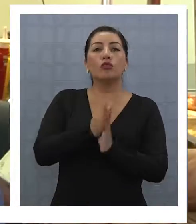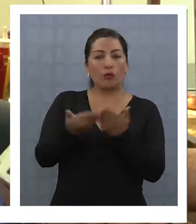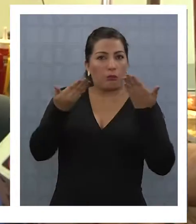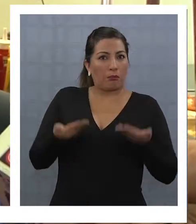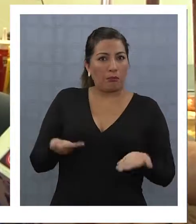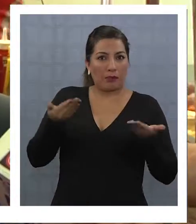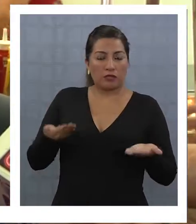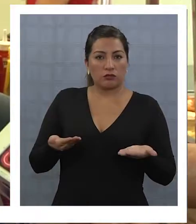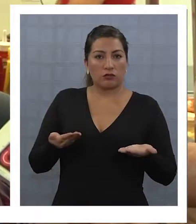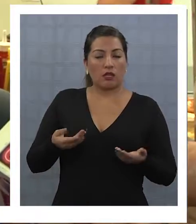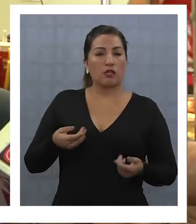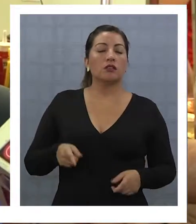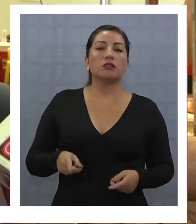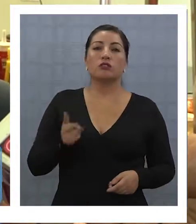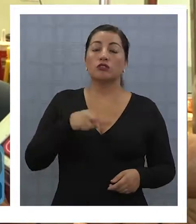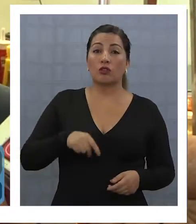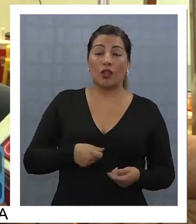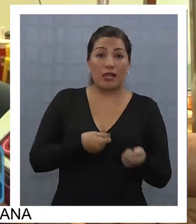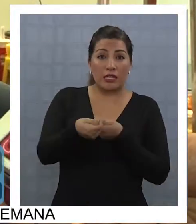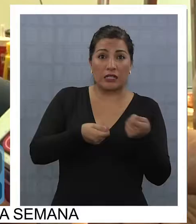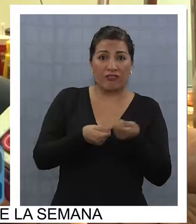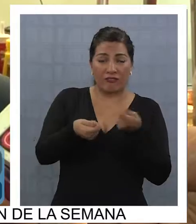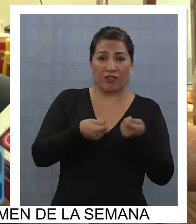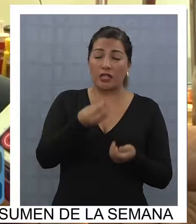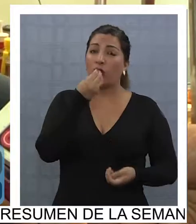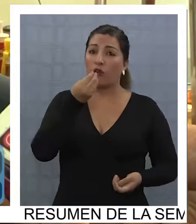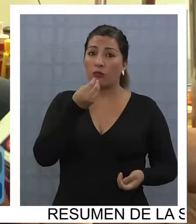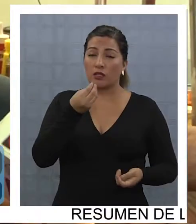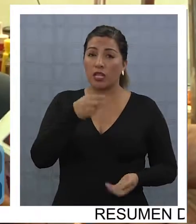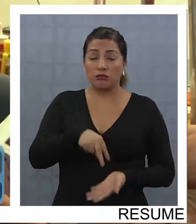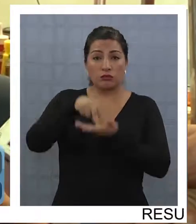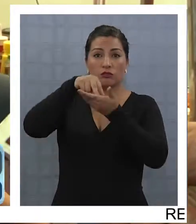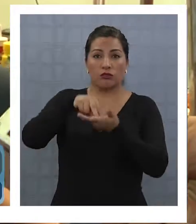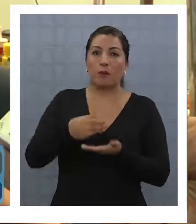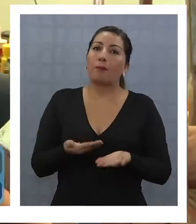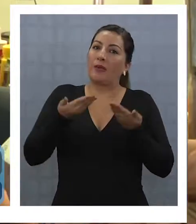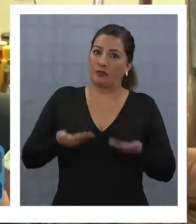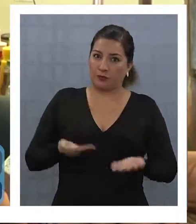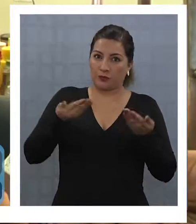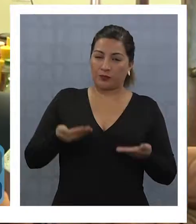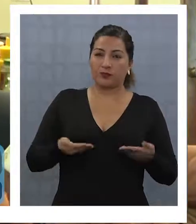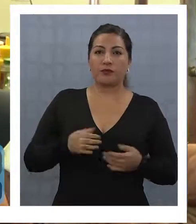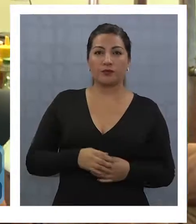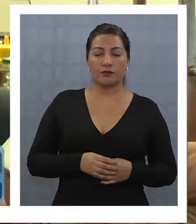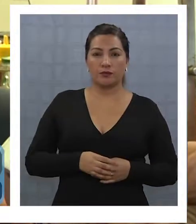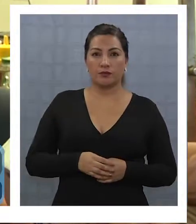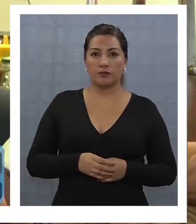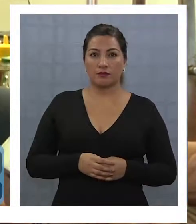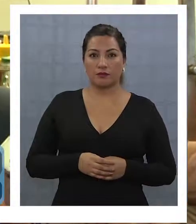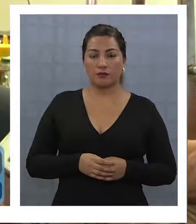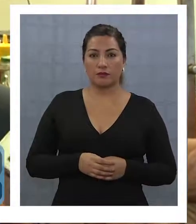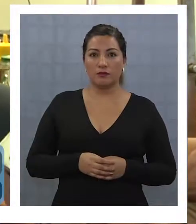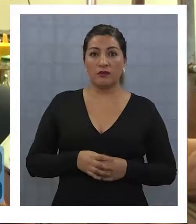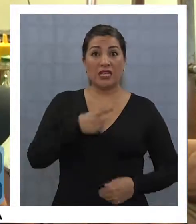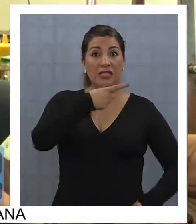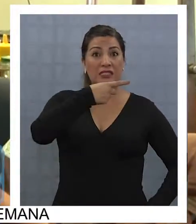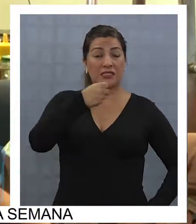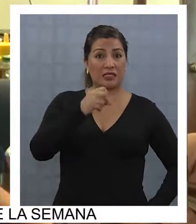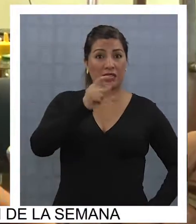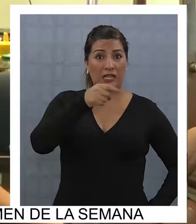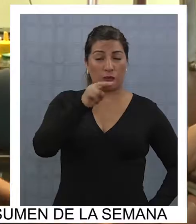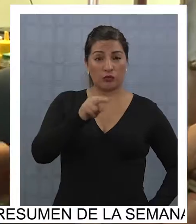todo el tipo de comida que se vende acá en el patio de comida de Sofri, es por peso. Los 100 gramos es de 180.